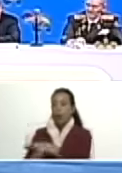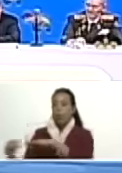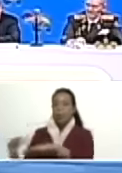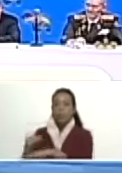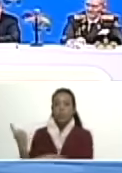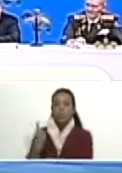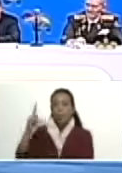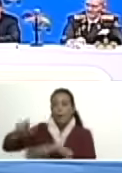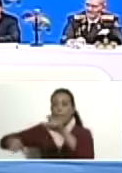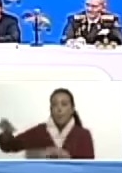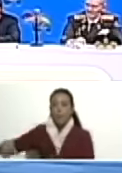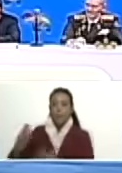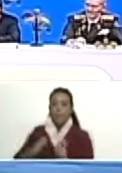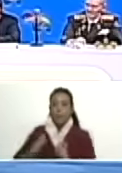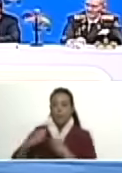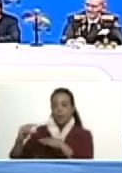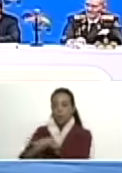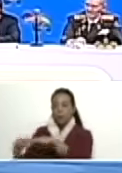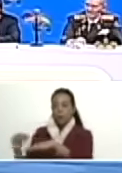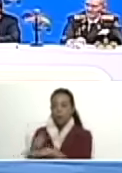los guyaneses.